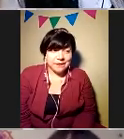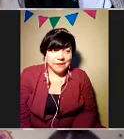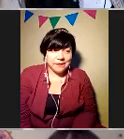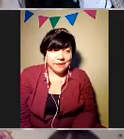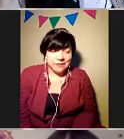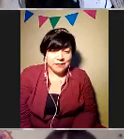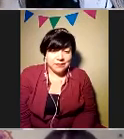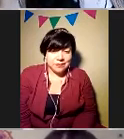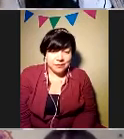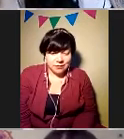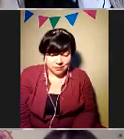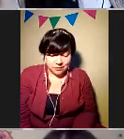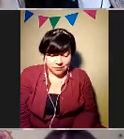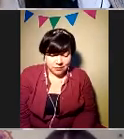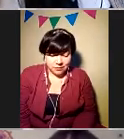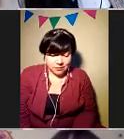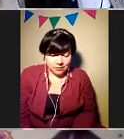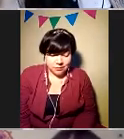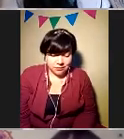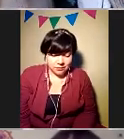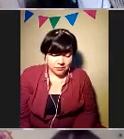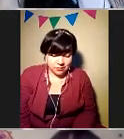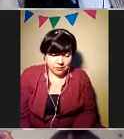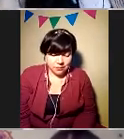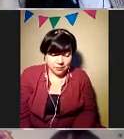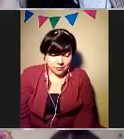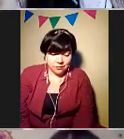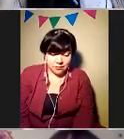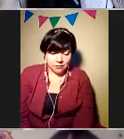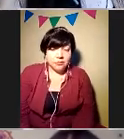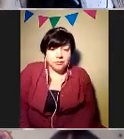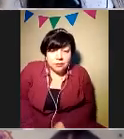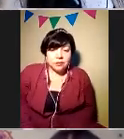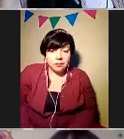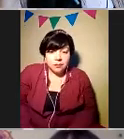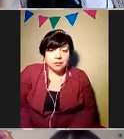Y me llamó mucho la atención, considerando que fue ya en el territorio de esos